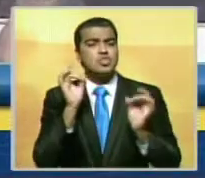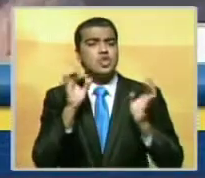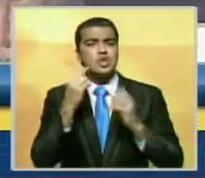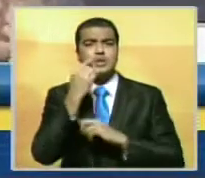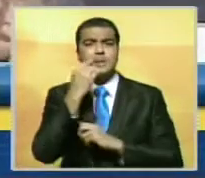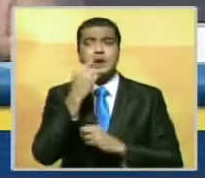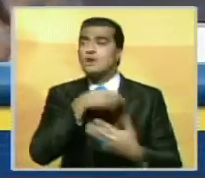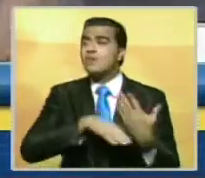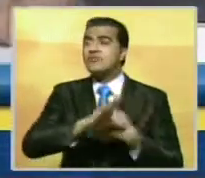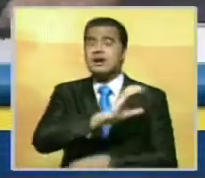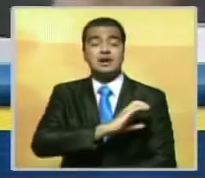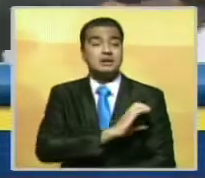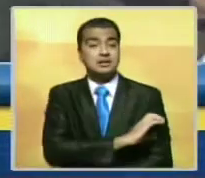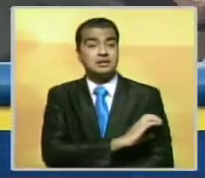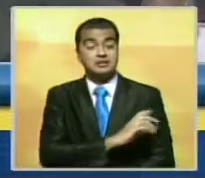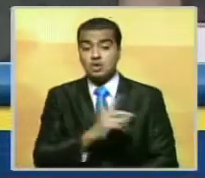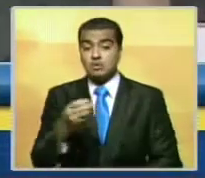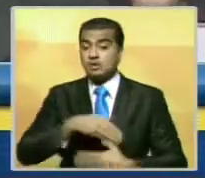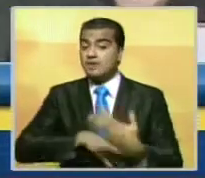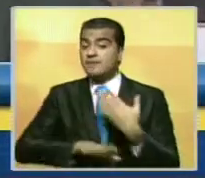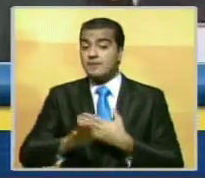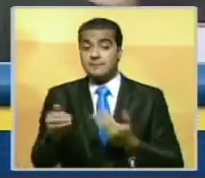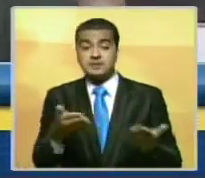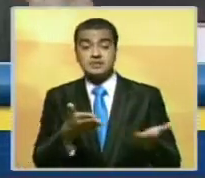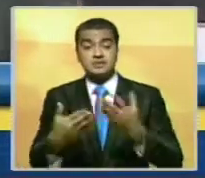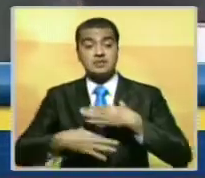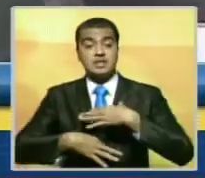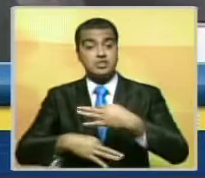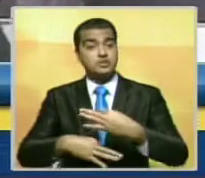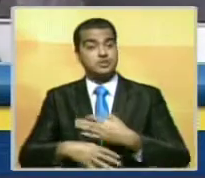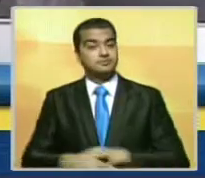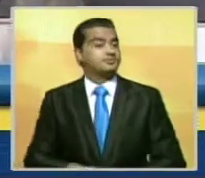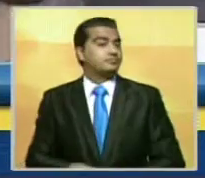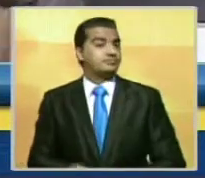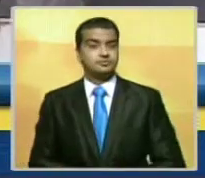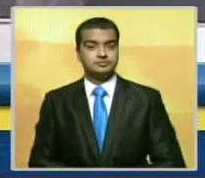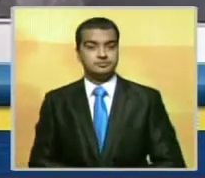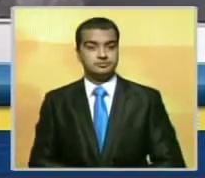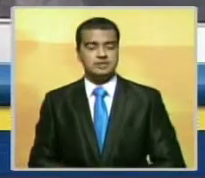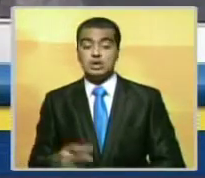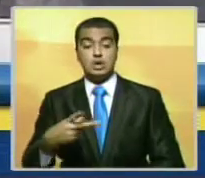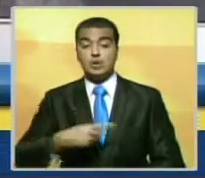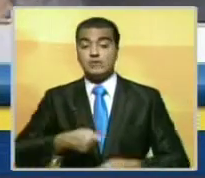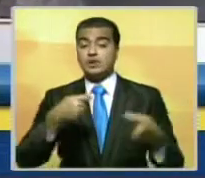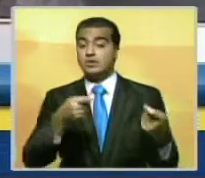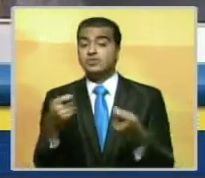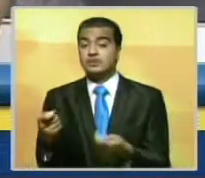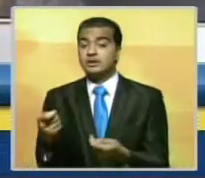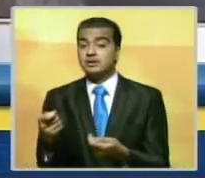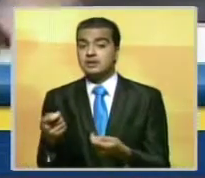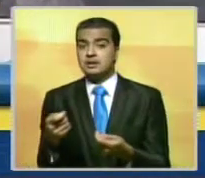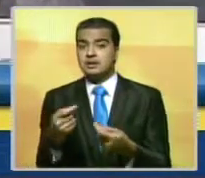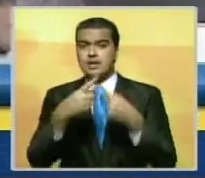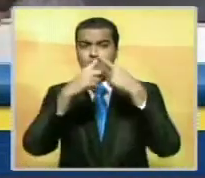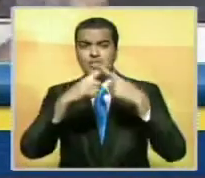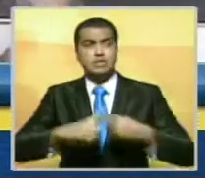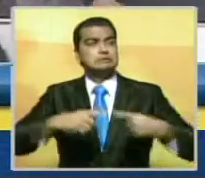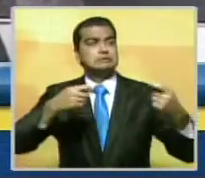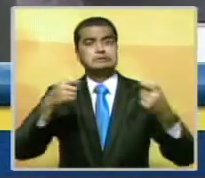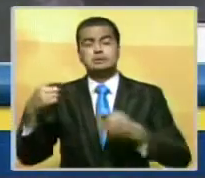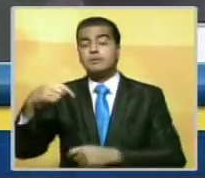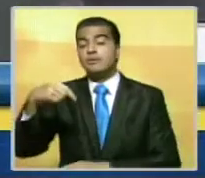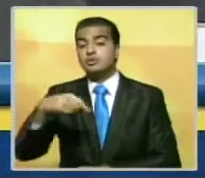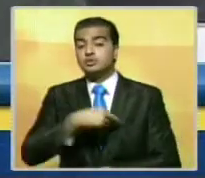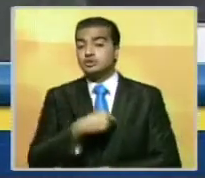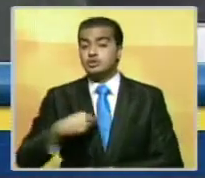la clínica, sino se va para el servicio de atención primaria. Eso no nos va a costar cuantiosos recursos como hoy